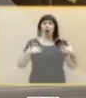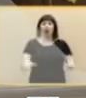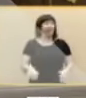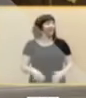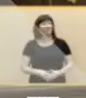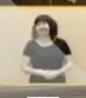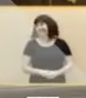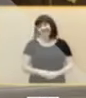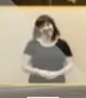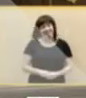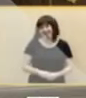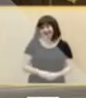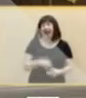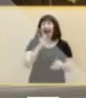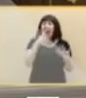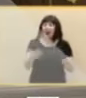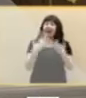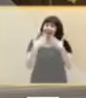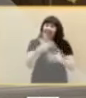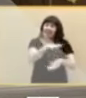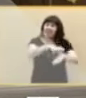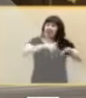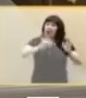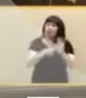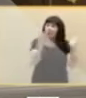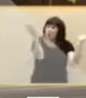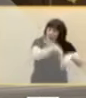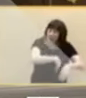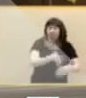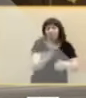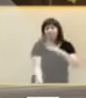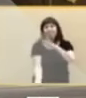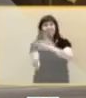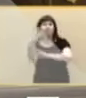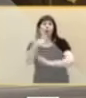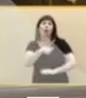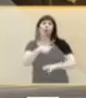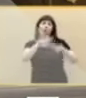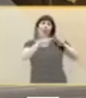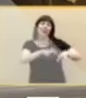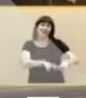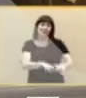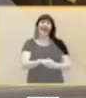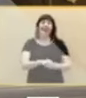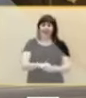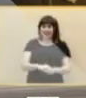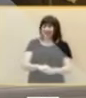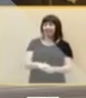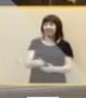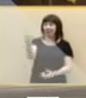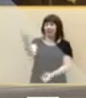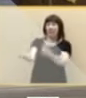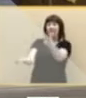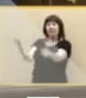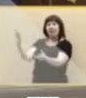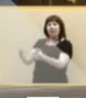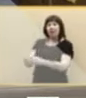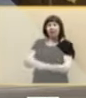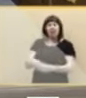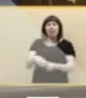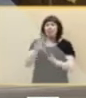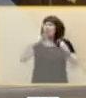que tú si hubieras sido asesor de alguien que estuviera pellejo, desde luego aquí tenéis el argumentario. Sí,